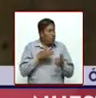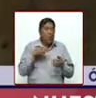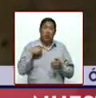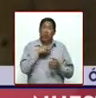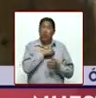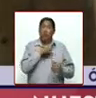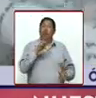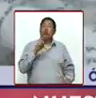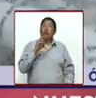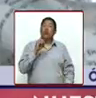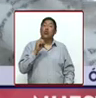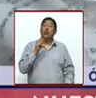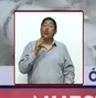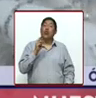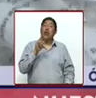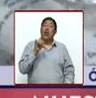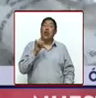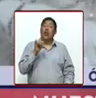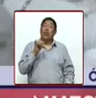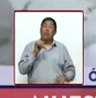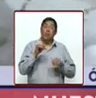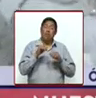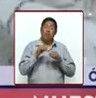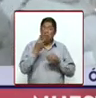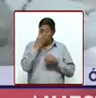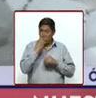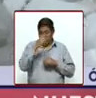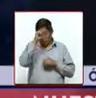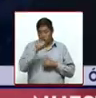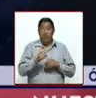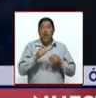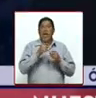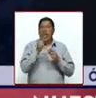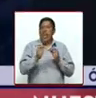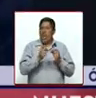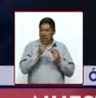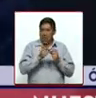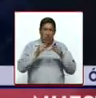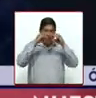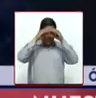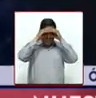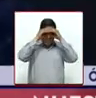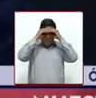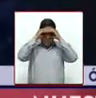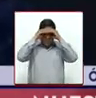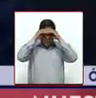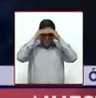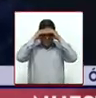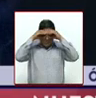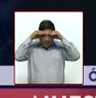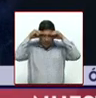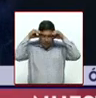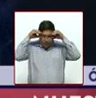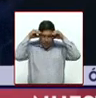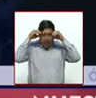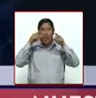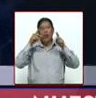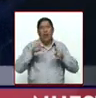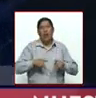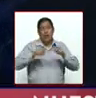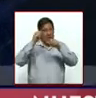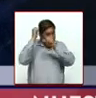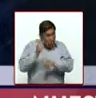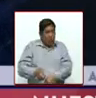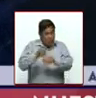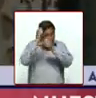Club La Paz Sur. Específicamente son esos lentes que son especializados para la gente que está